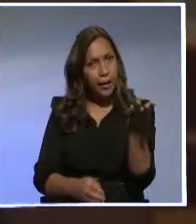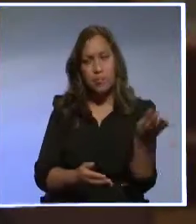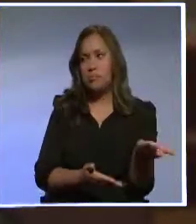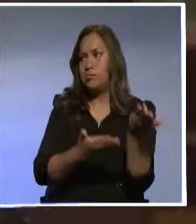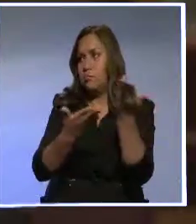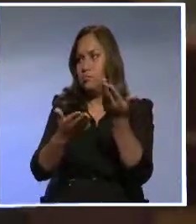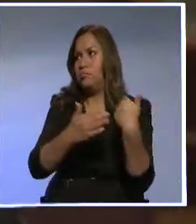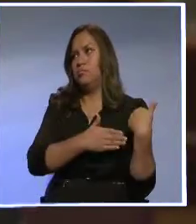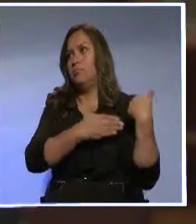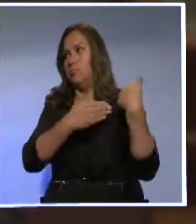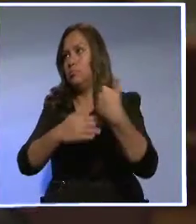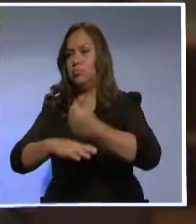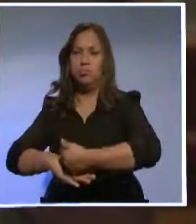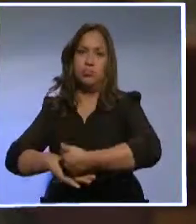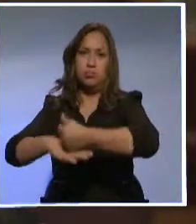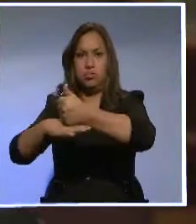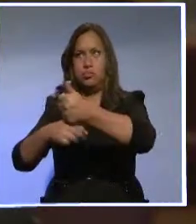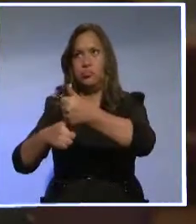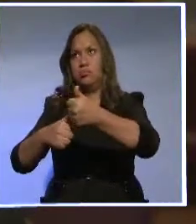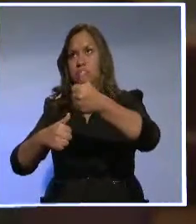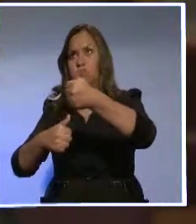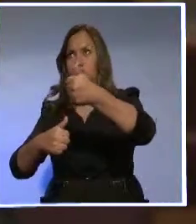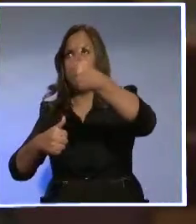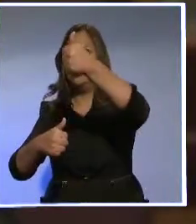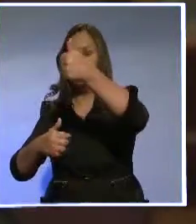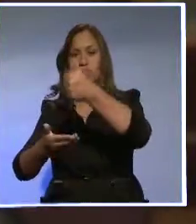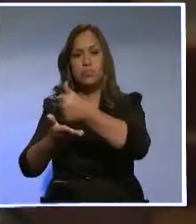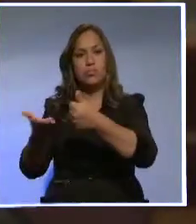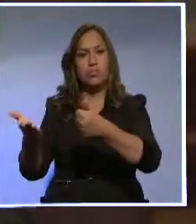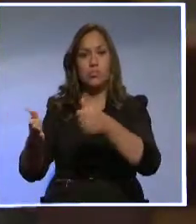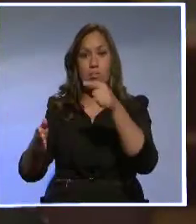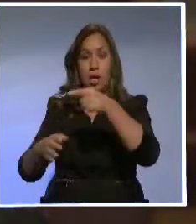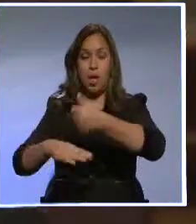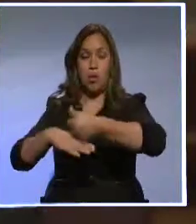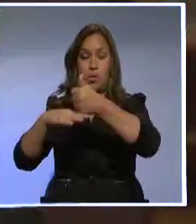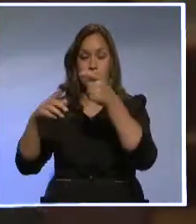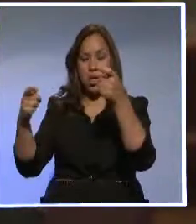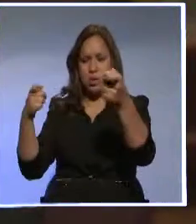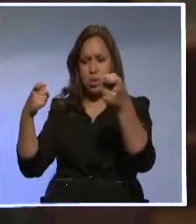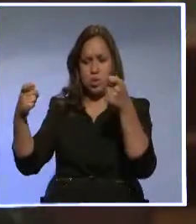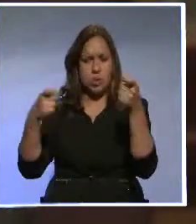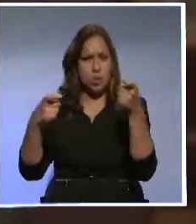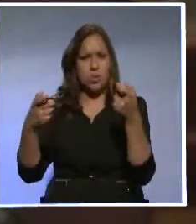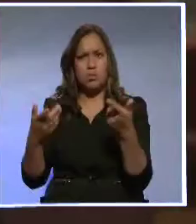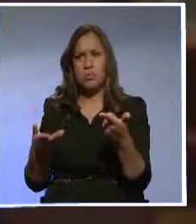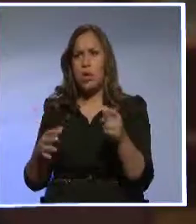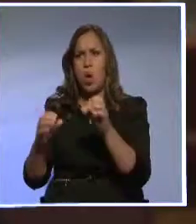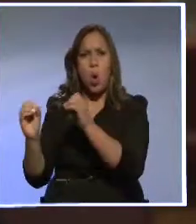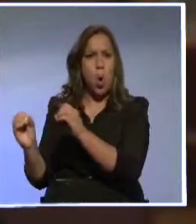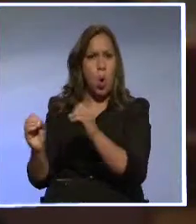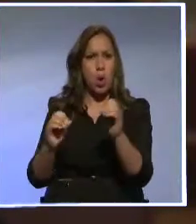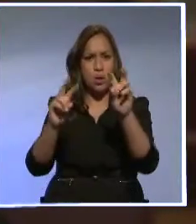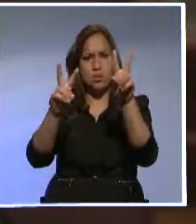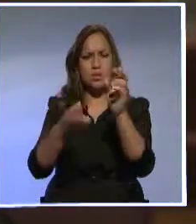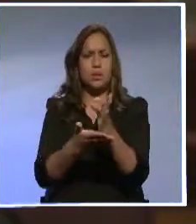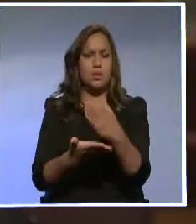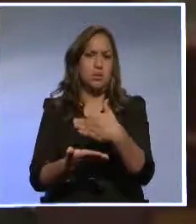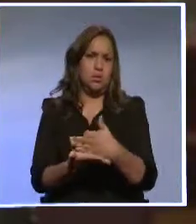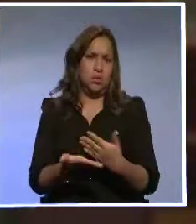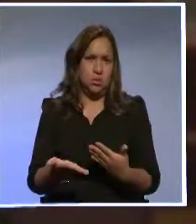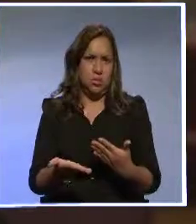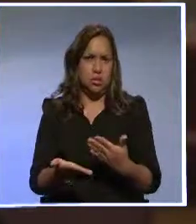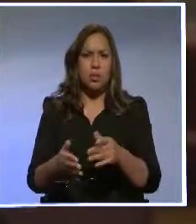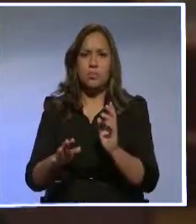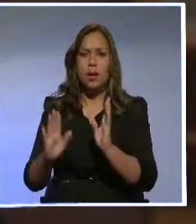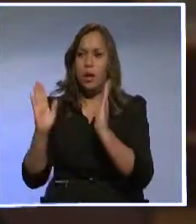una categoría controlador de distribuye de organizador del territorio se le